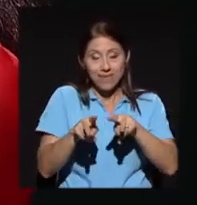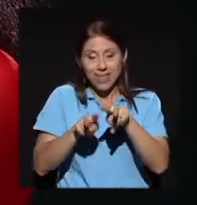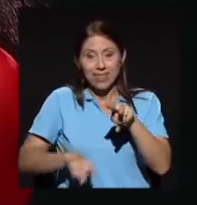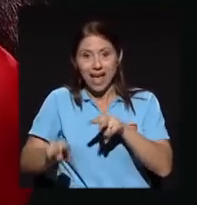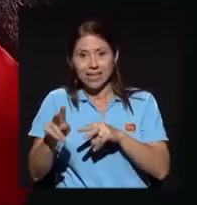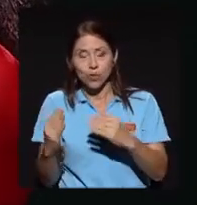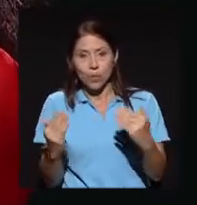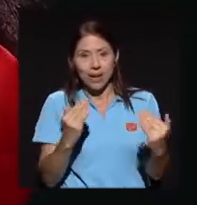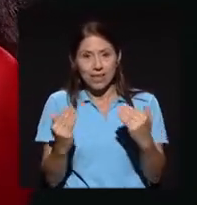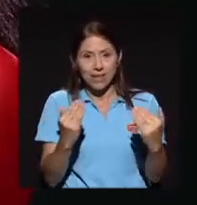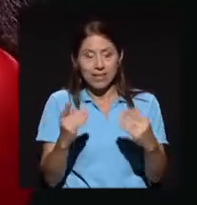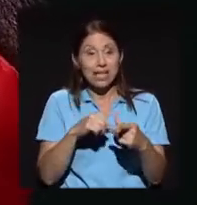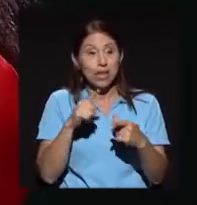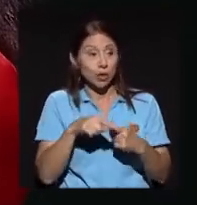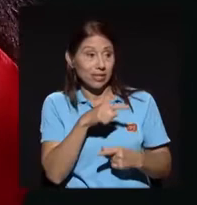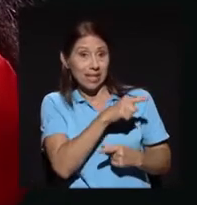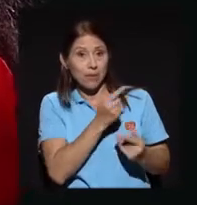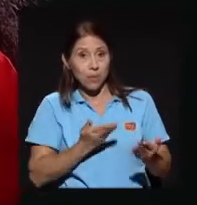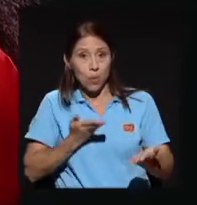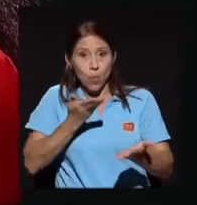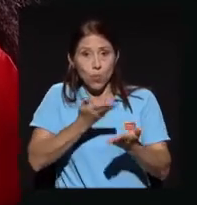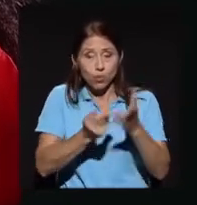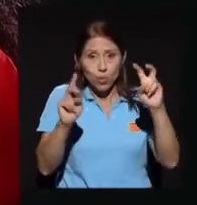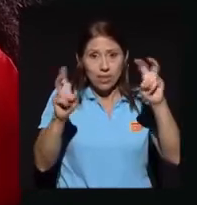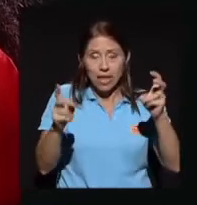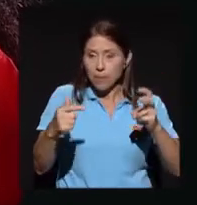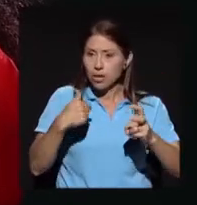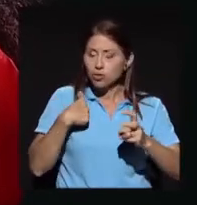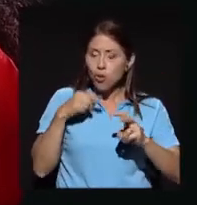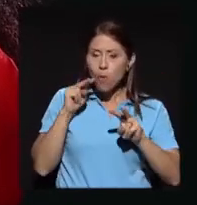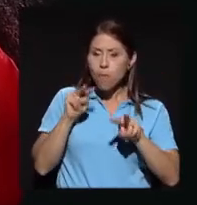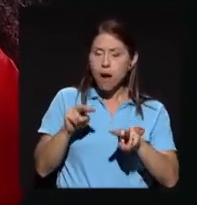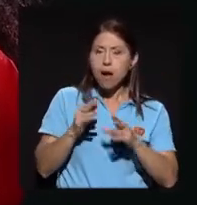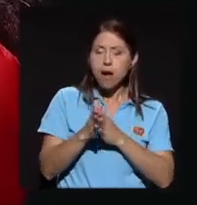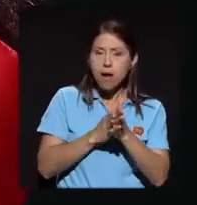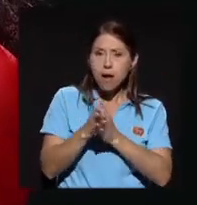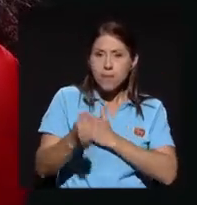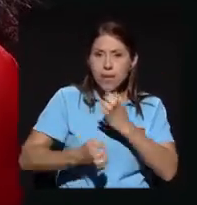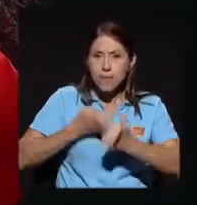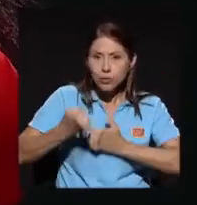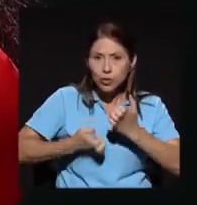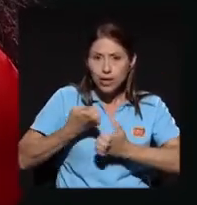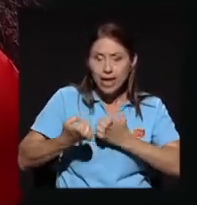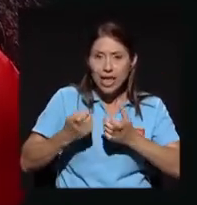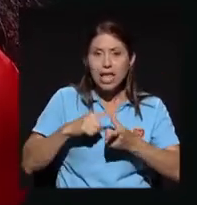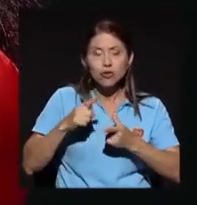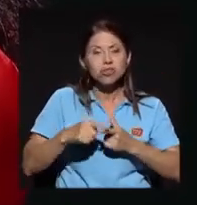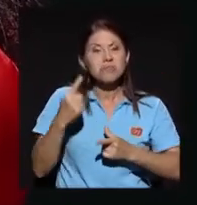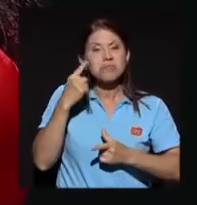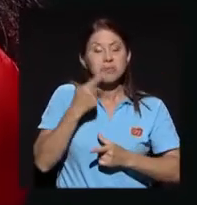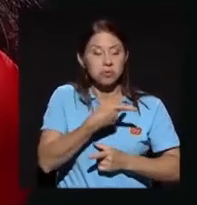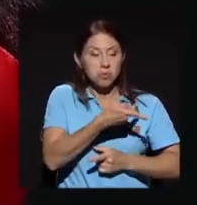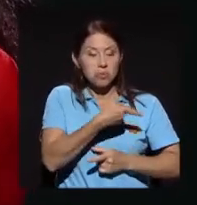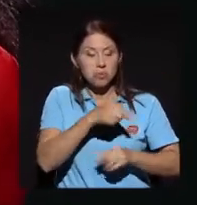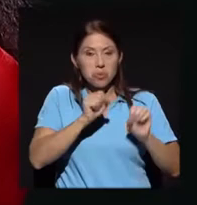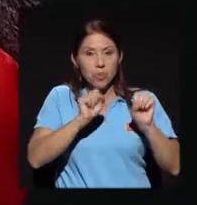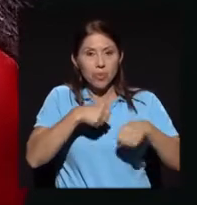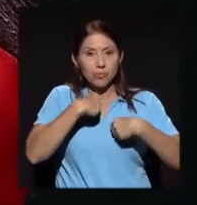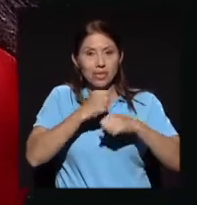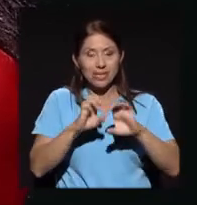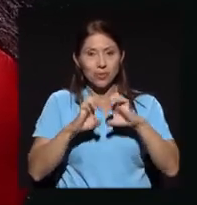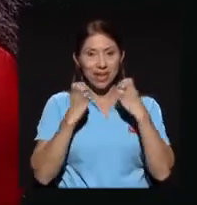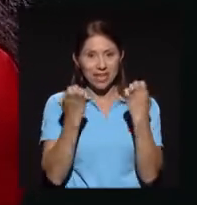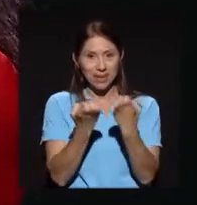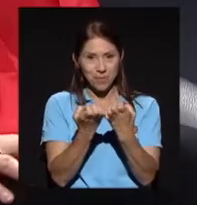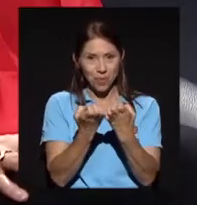propuso el tema, me emocionó con el tema, y dispusimos a hacer un equipo en el cual los dos